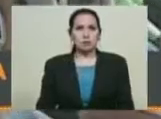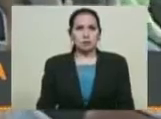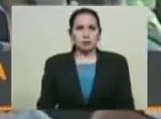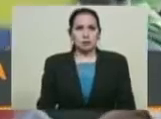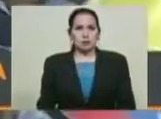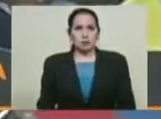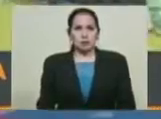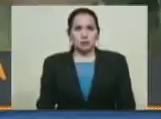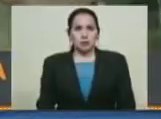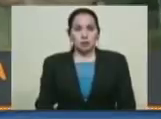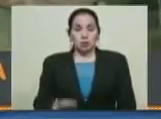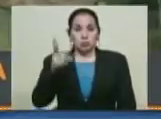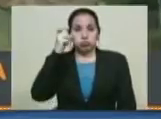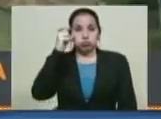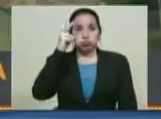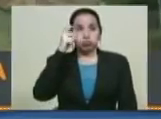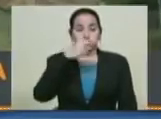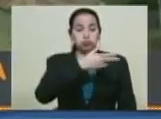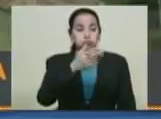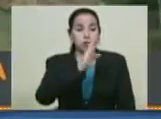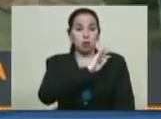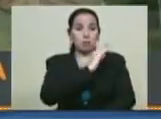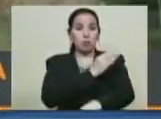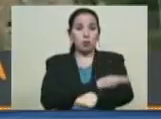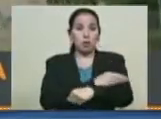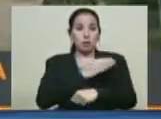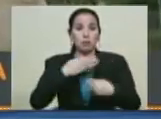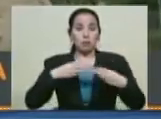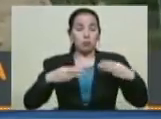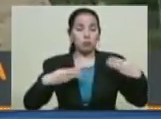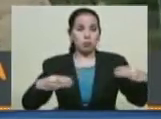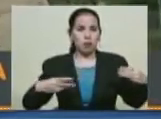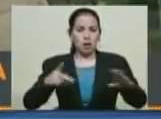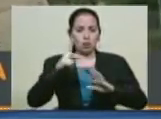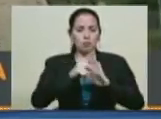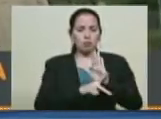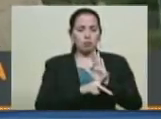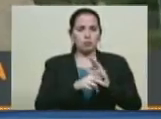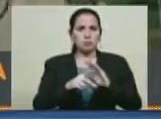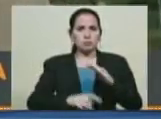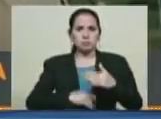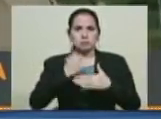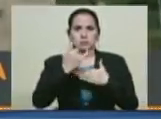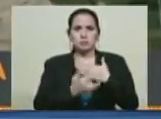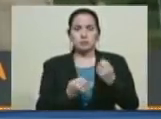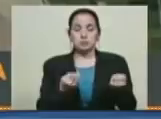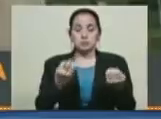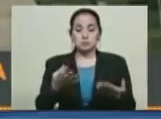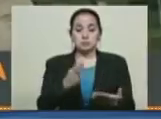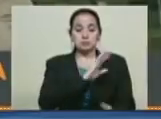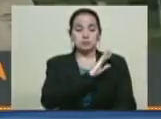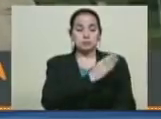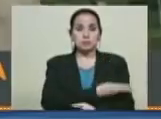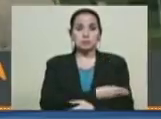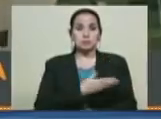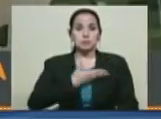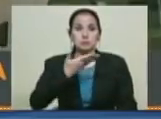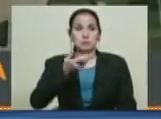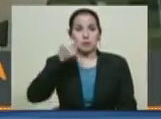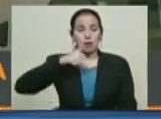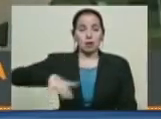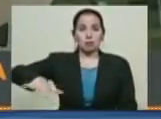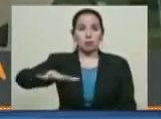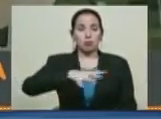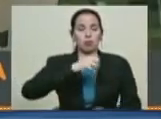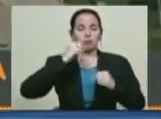Atención Oído, porque ustedes son el Poder Popular y los proyectos de la revolución es para darle más poder al pueblo, para